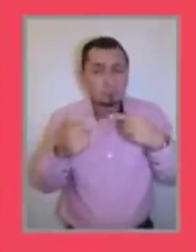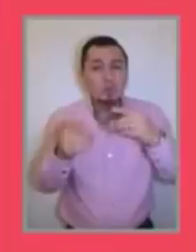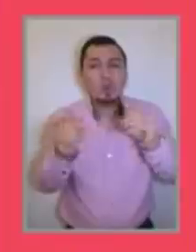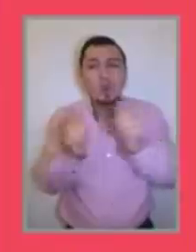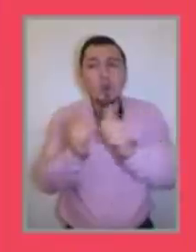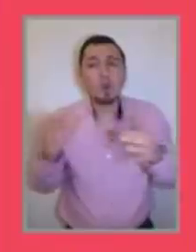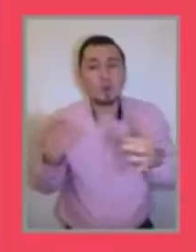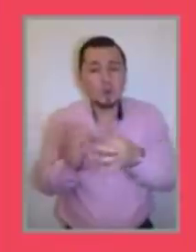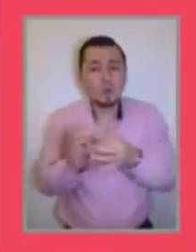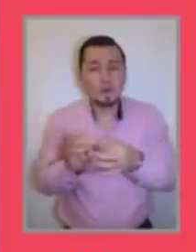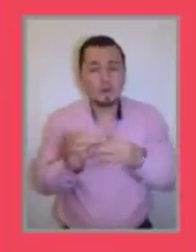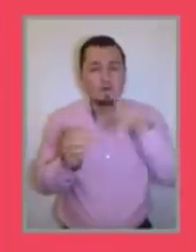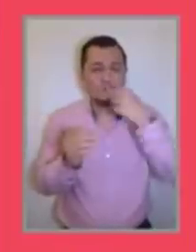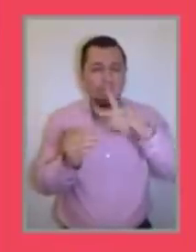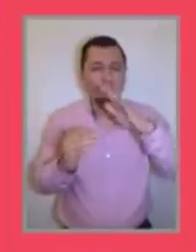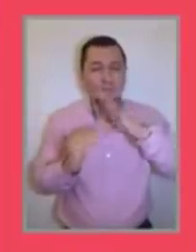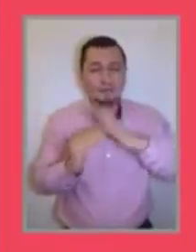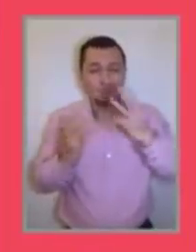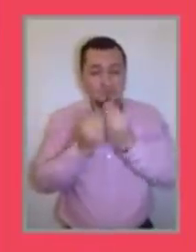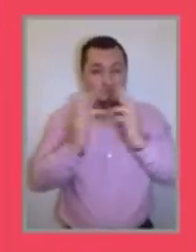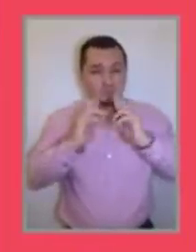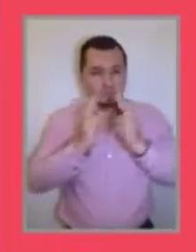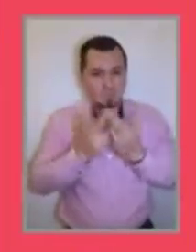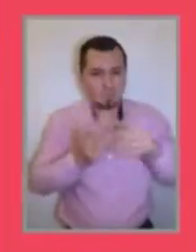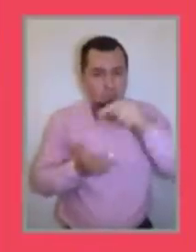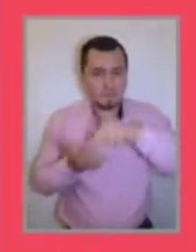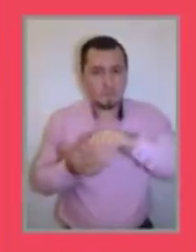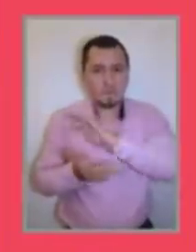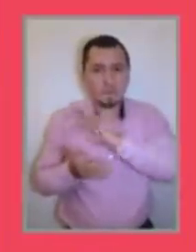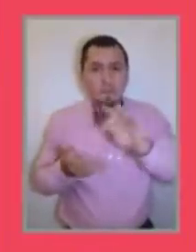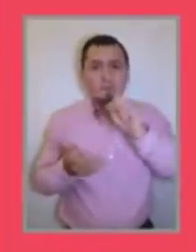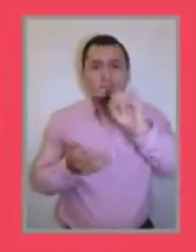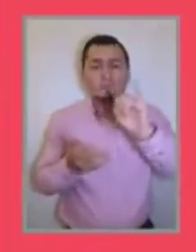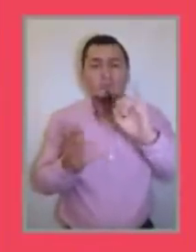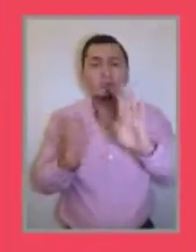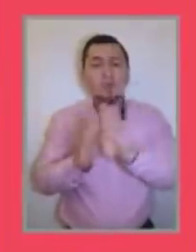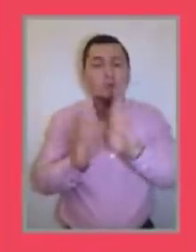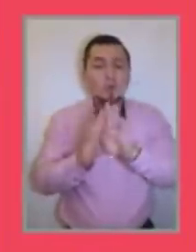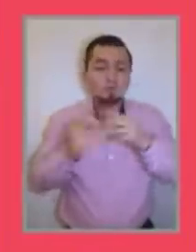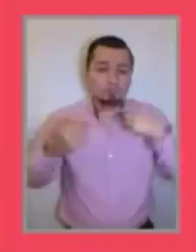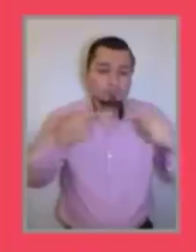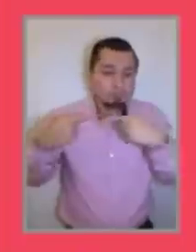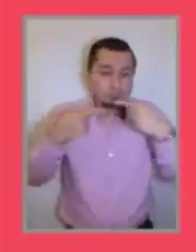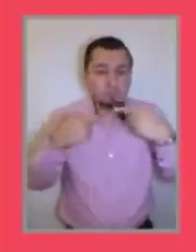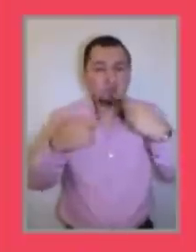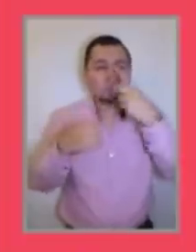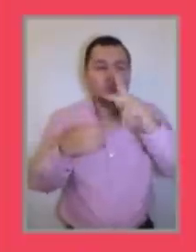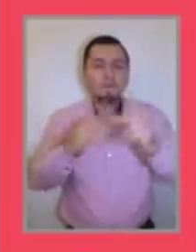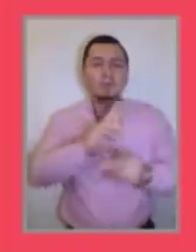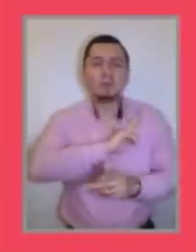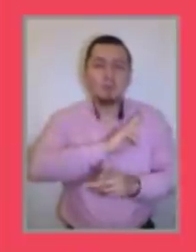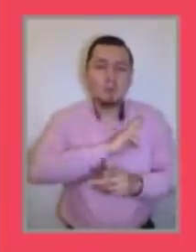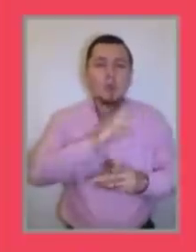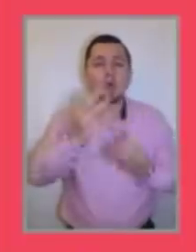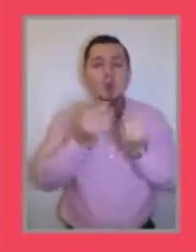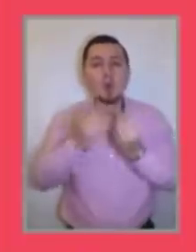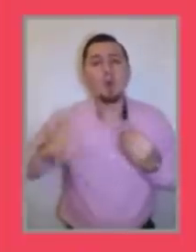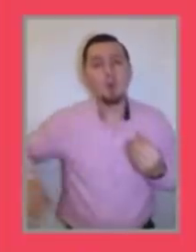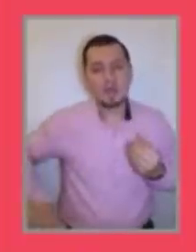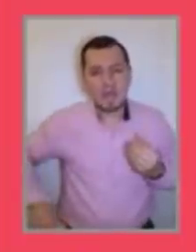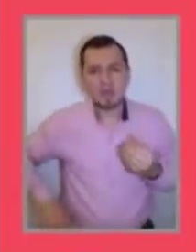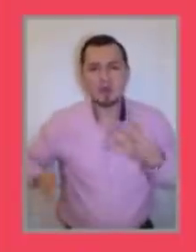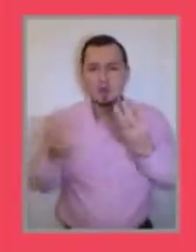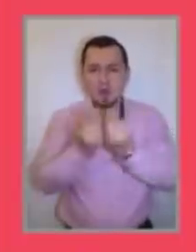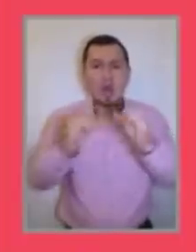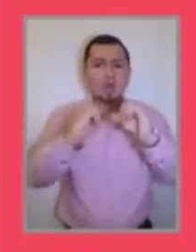en la mesa de educación, en la que están participando instituciones privadas y públicas en materia de educación, organismos de la